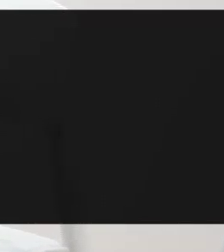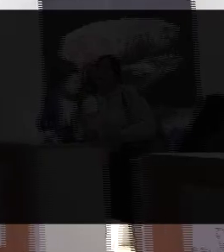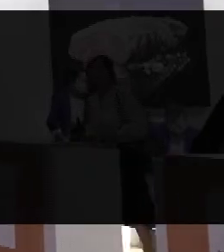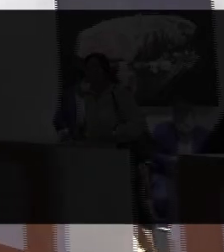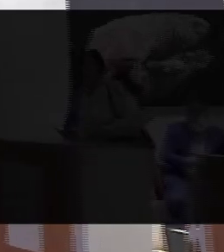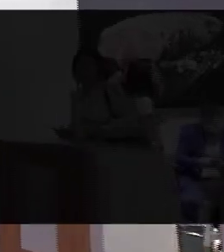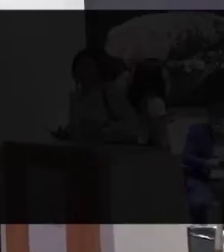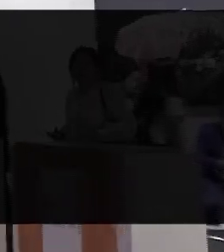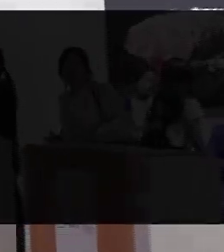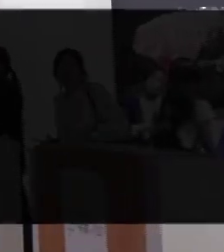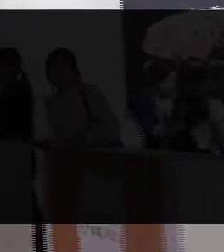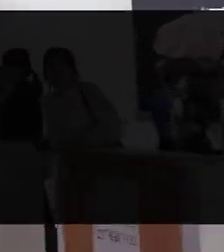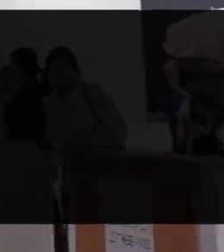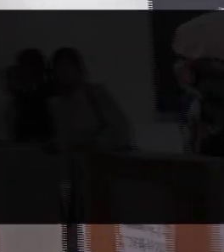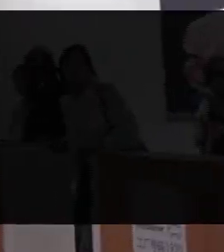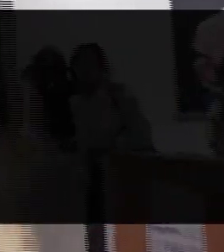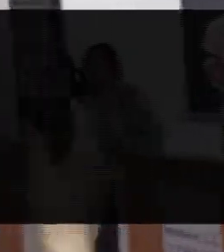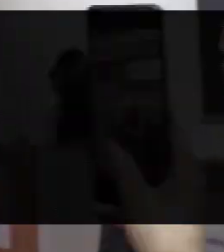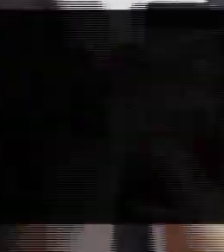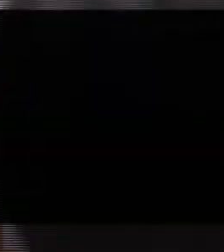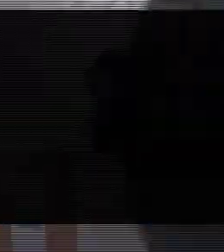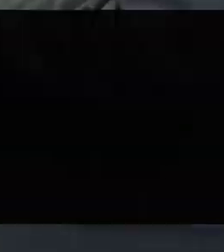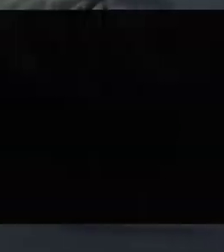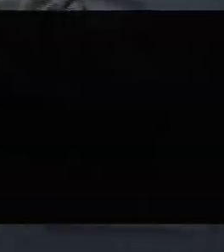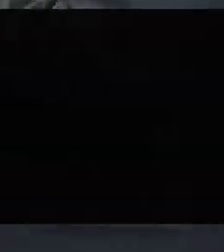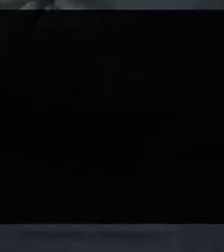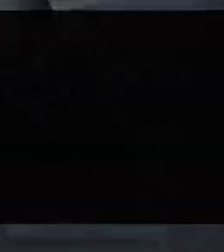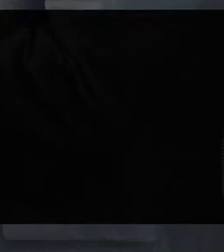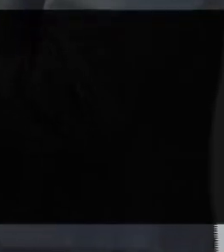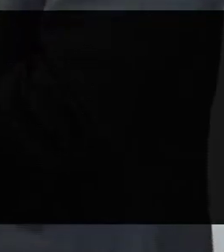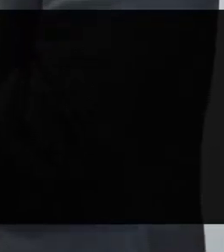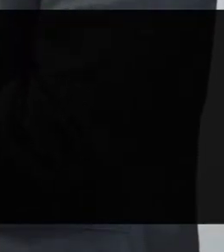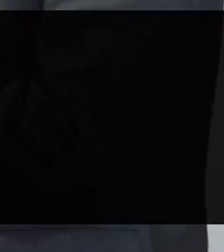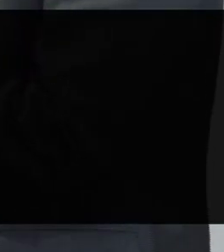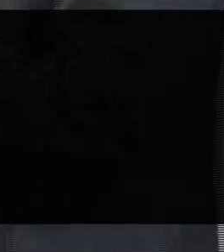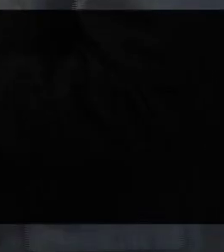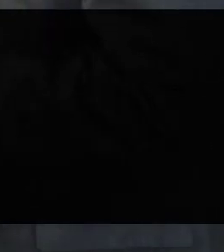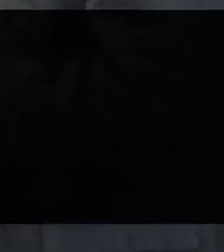oportunidad. Argentina tendría ventaja competitiva frente a Australia y Estados Unidos.